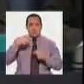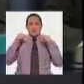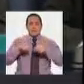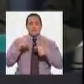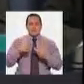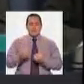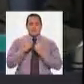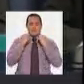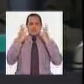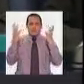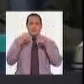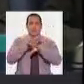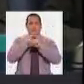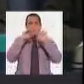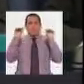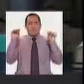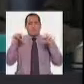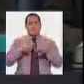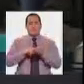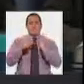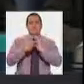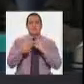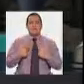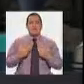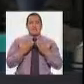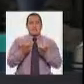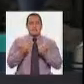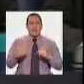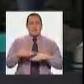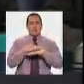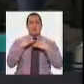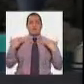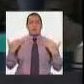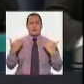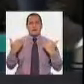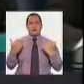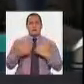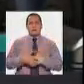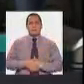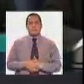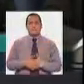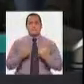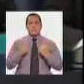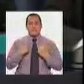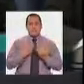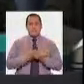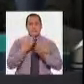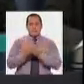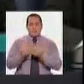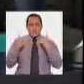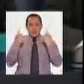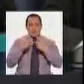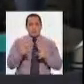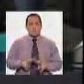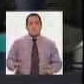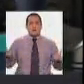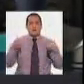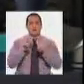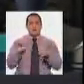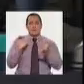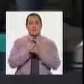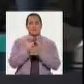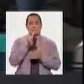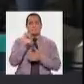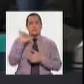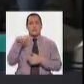este escándalo pretenda perjudicar el accionar heroico de los comandos Chavín de